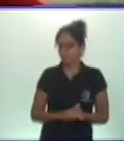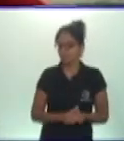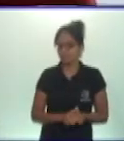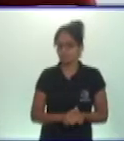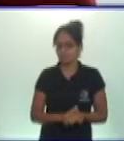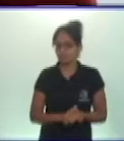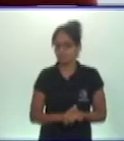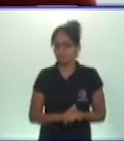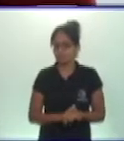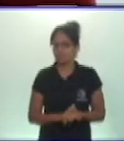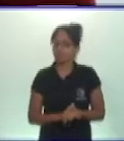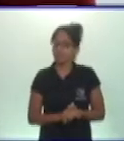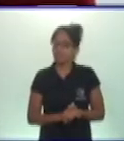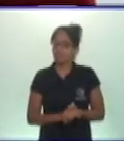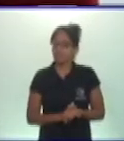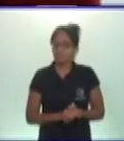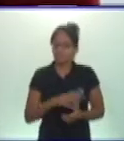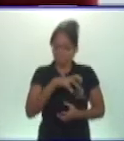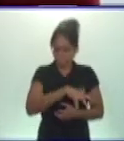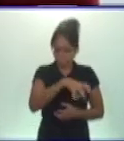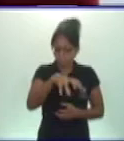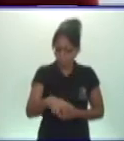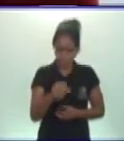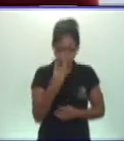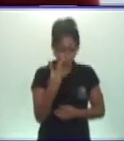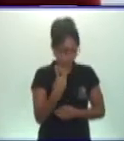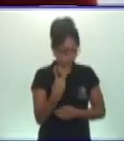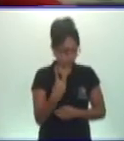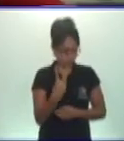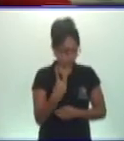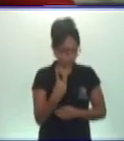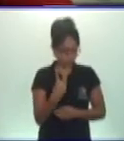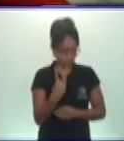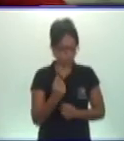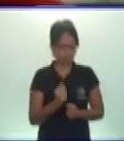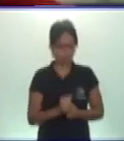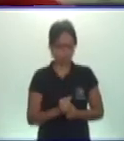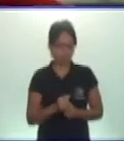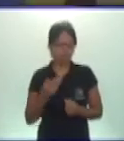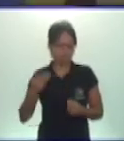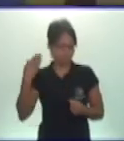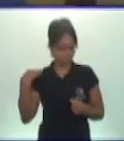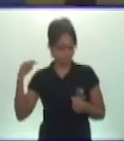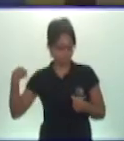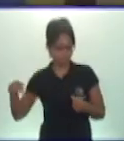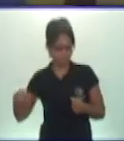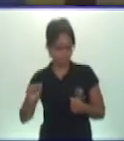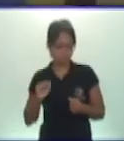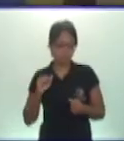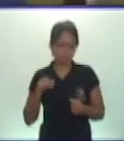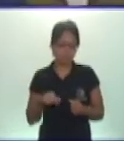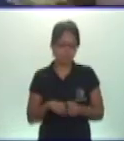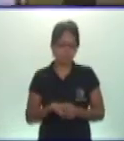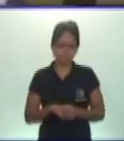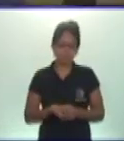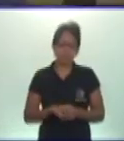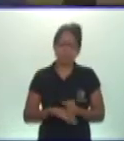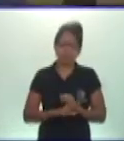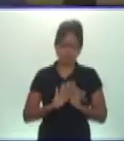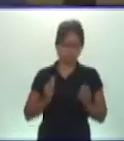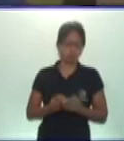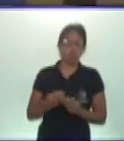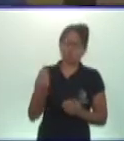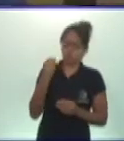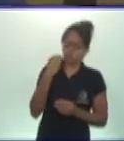2 asentamientos antes de ubicarse en este lugar, que es la bahía. Acercaos, que no los vamos a comer.